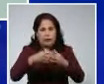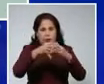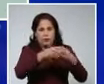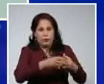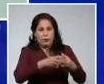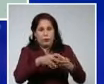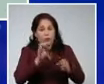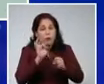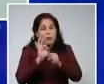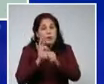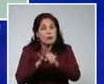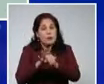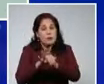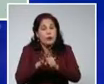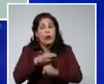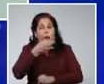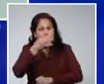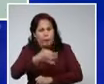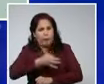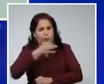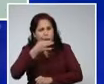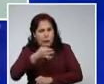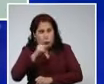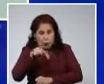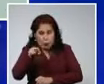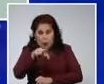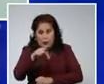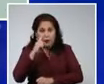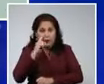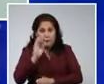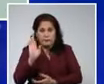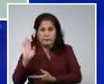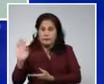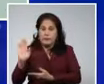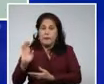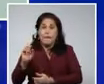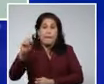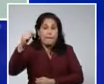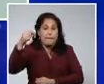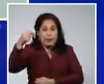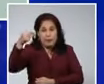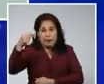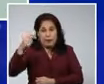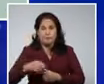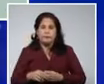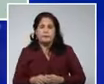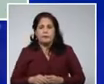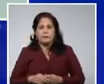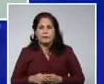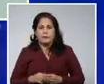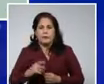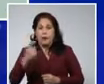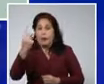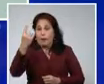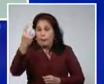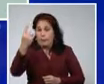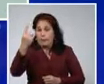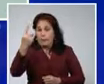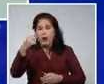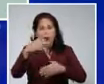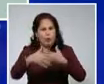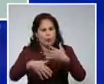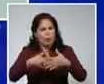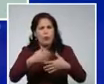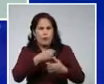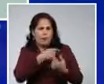inicialmente. Y ahí, como ustedes pueden ver, en primer lugar está la insuficiencia